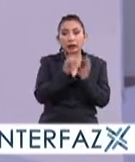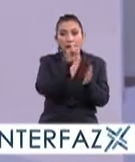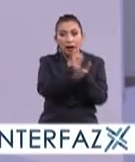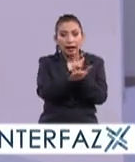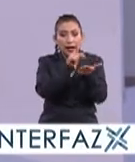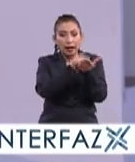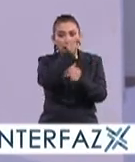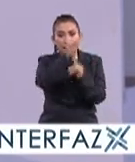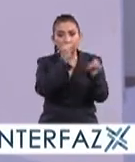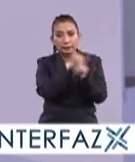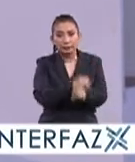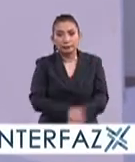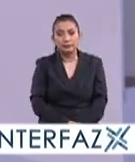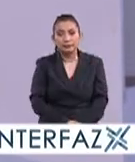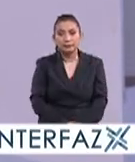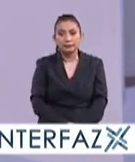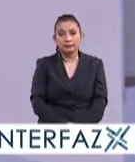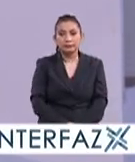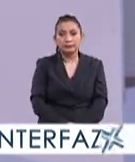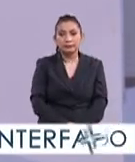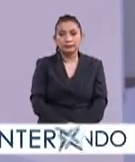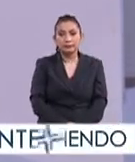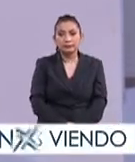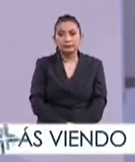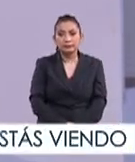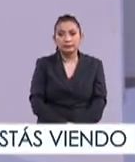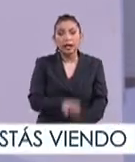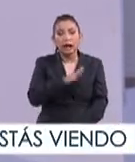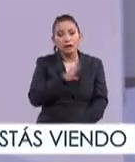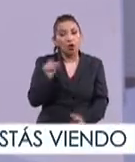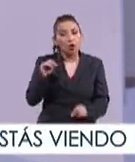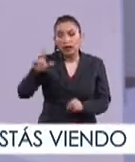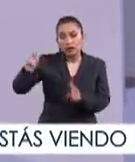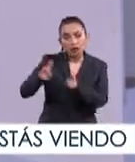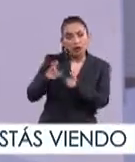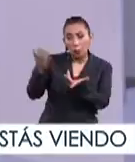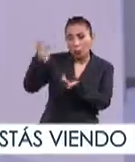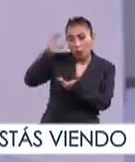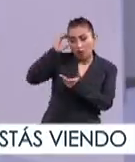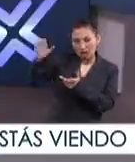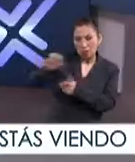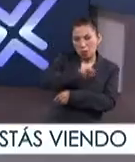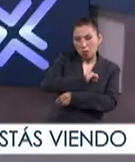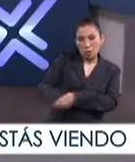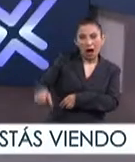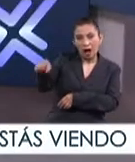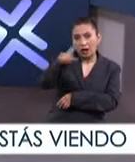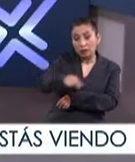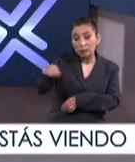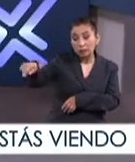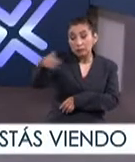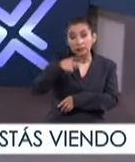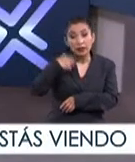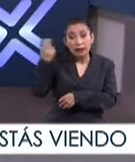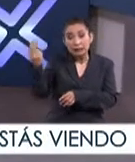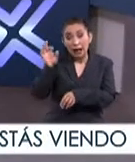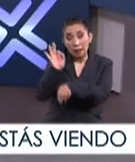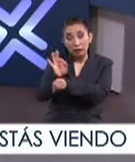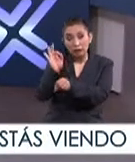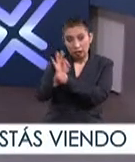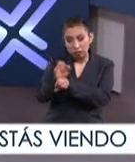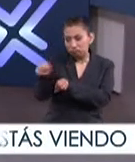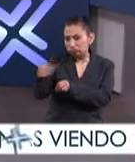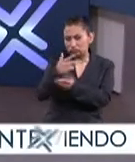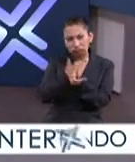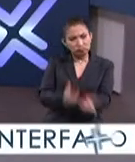leyes internacionales. Claro. No es un acto criminal. Entonces, todas esas personas que están en necesidad de protección